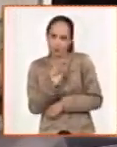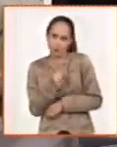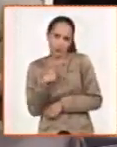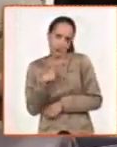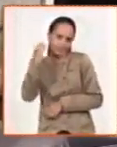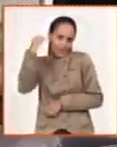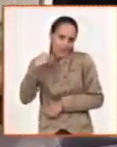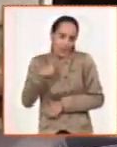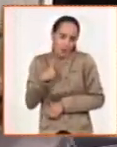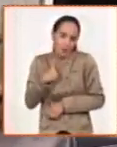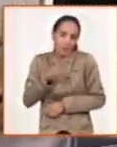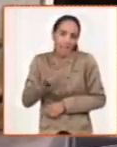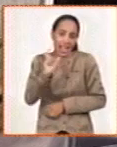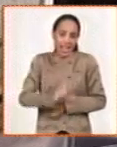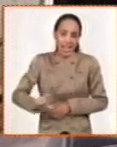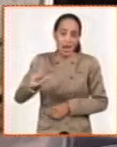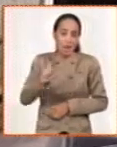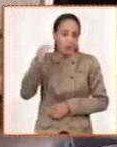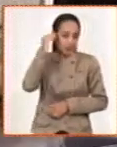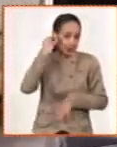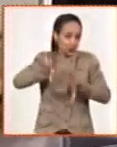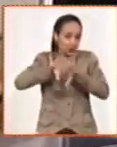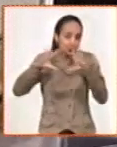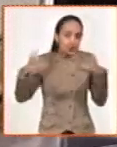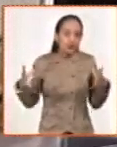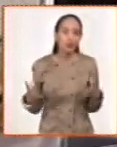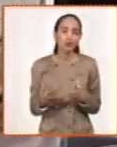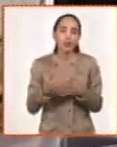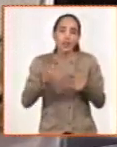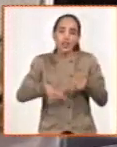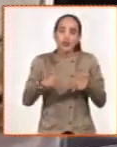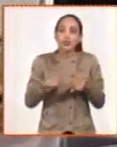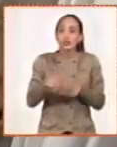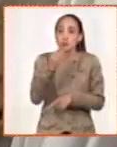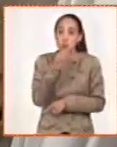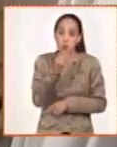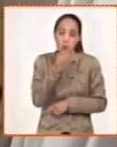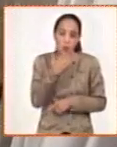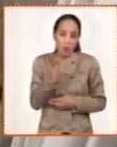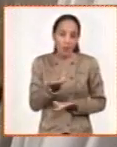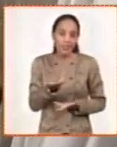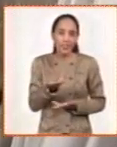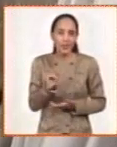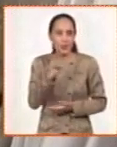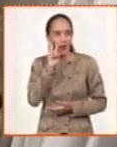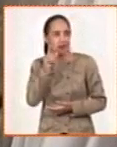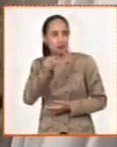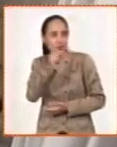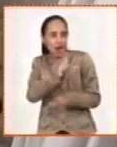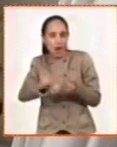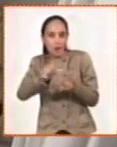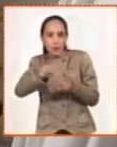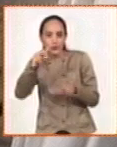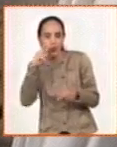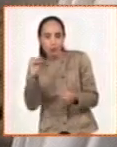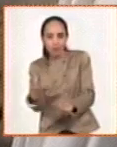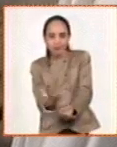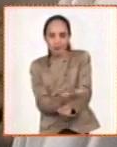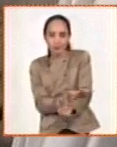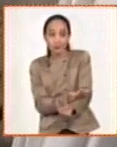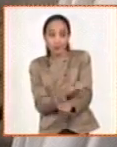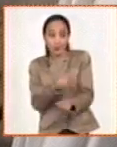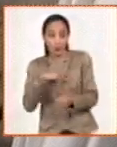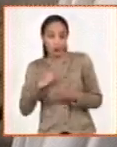los resortes que pueden mover a esa gente de campo. Tú aportas, pero ellos te aportan